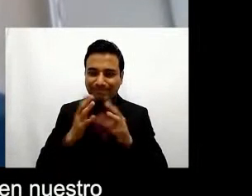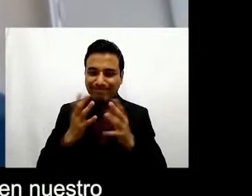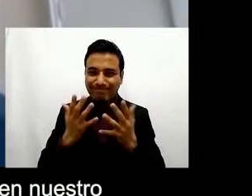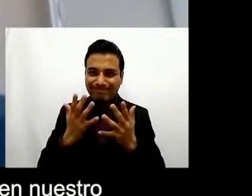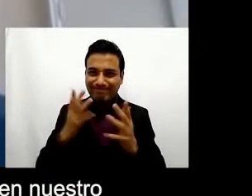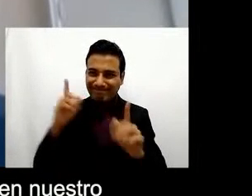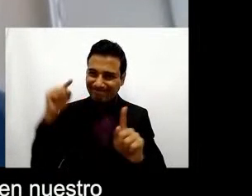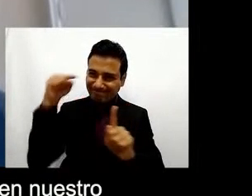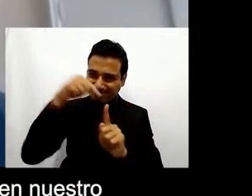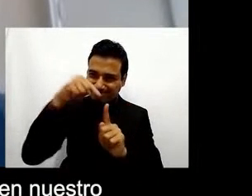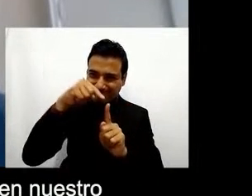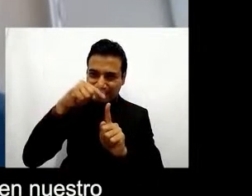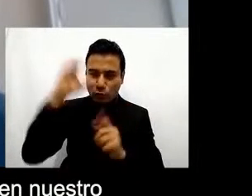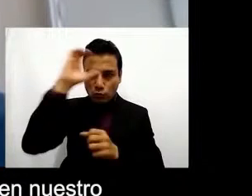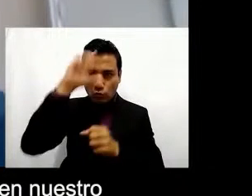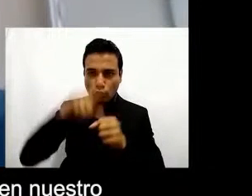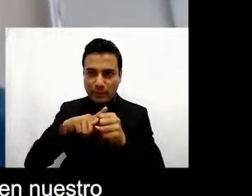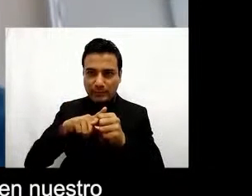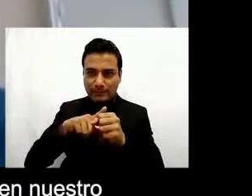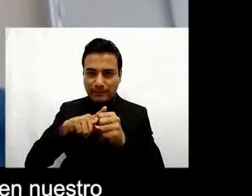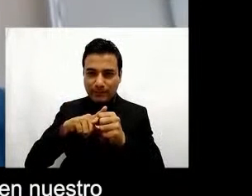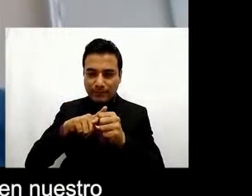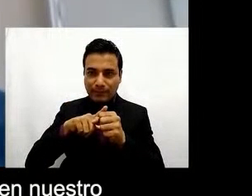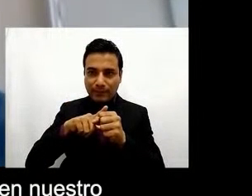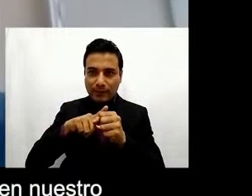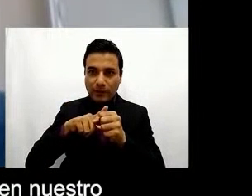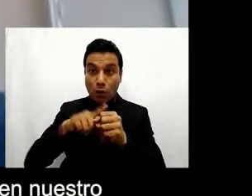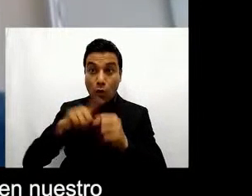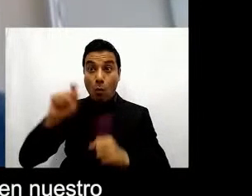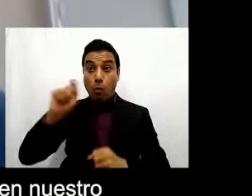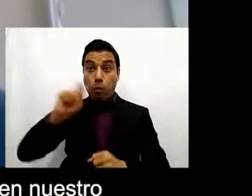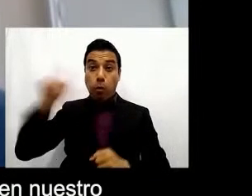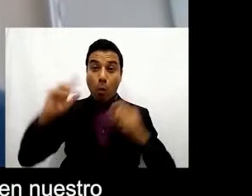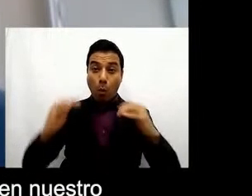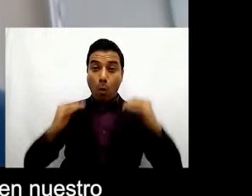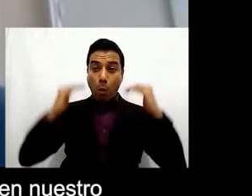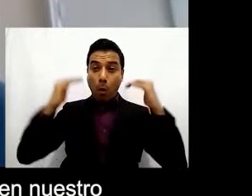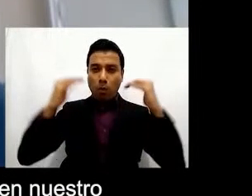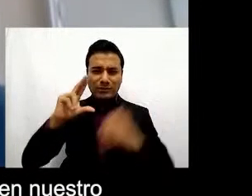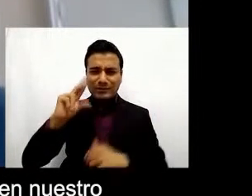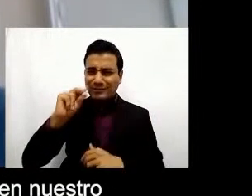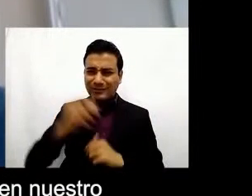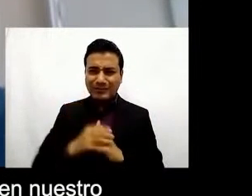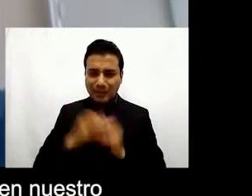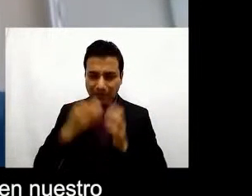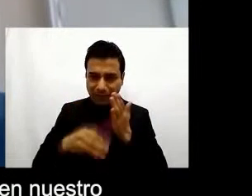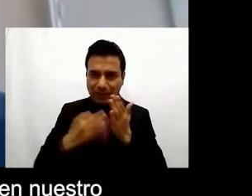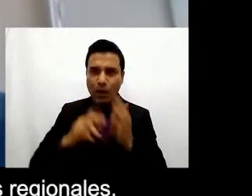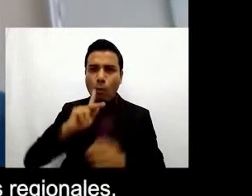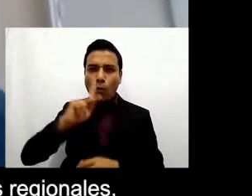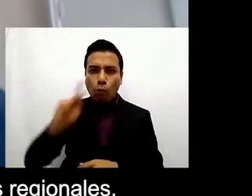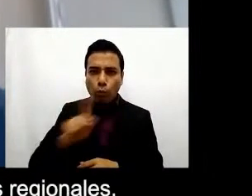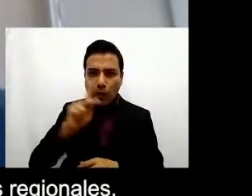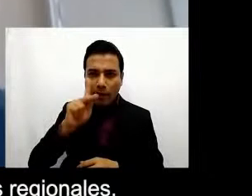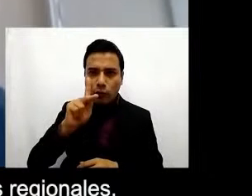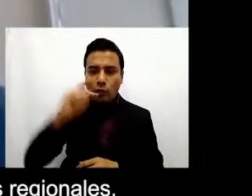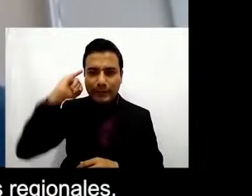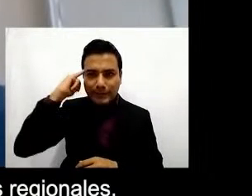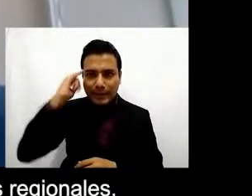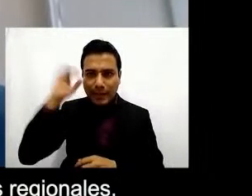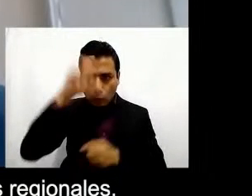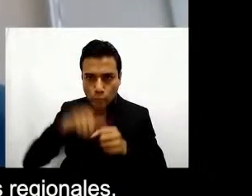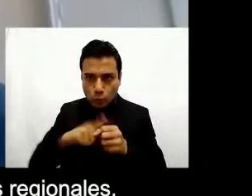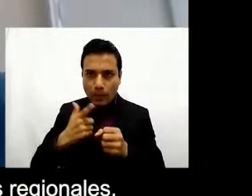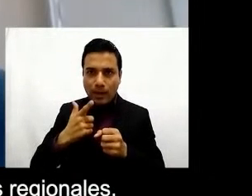las culturas no dominantes en nuestro país, sobre las culturas de los pueblos indígenas, las